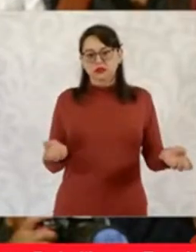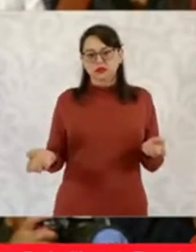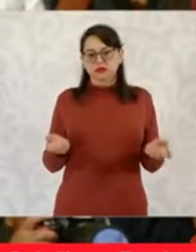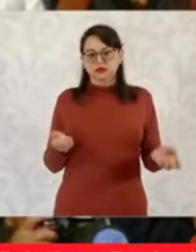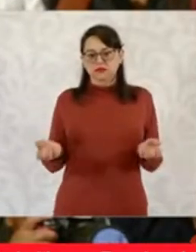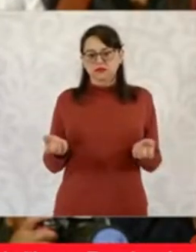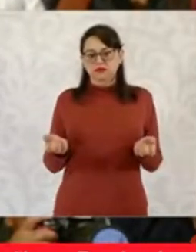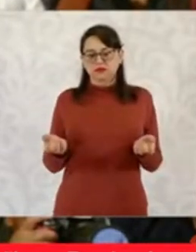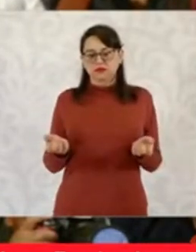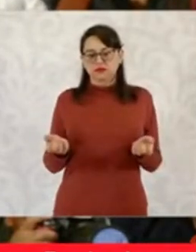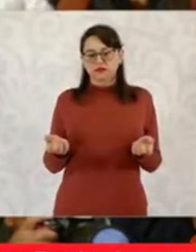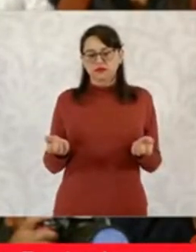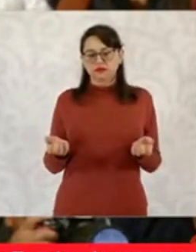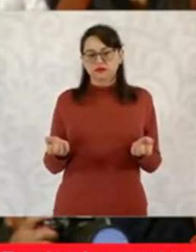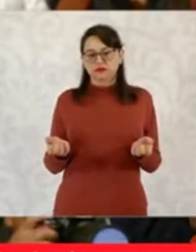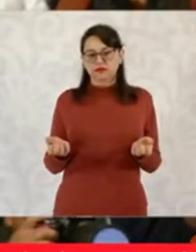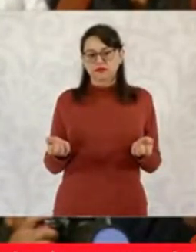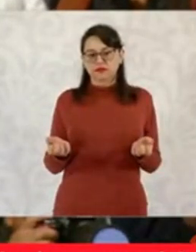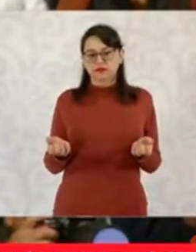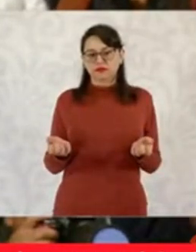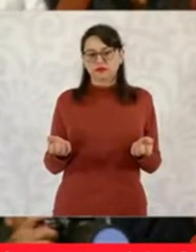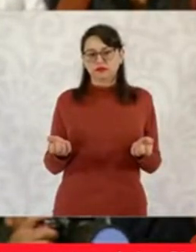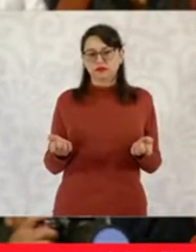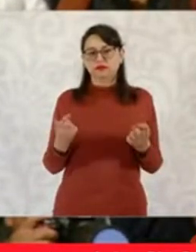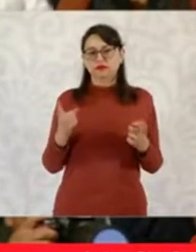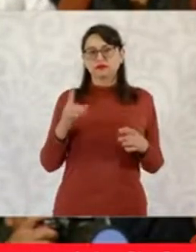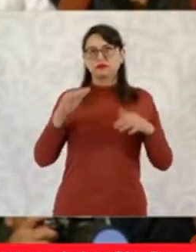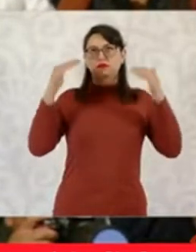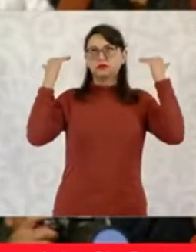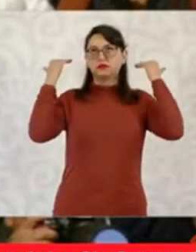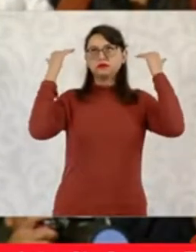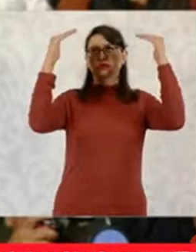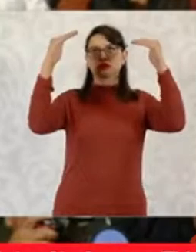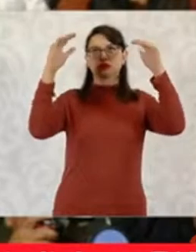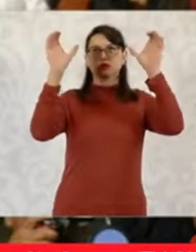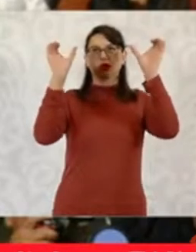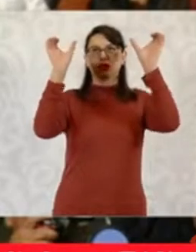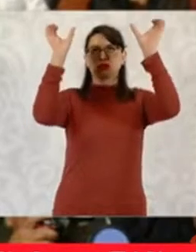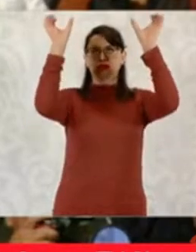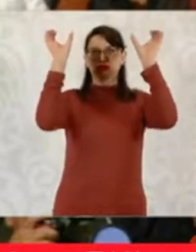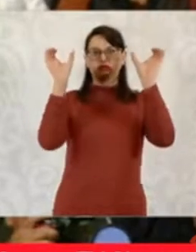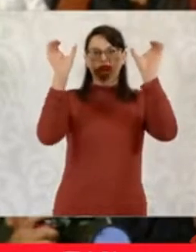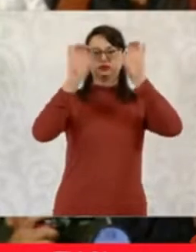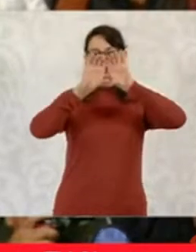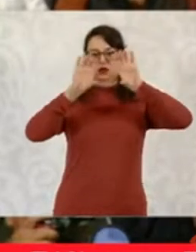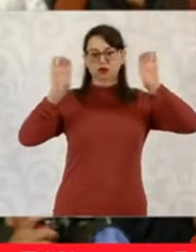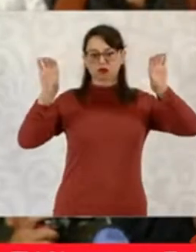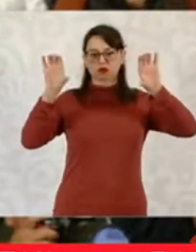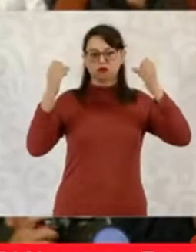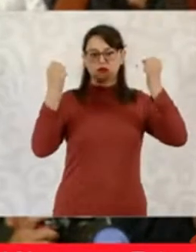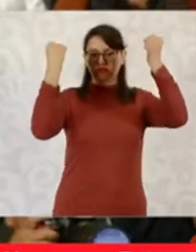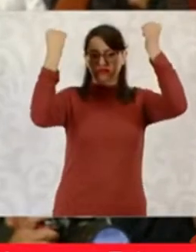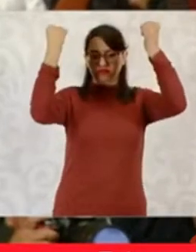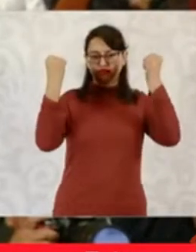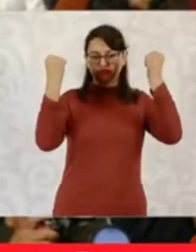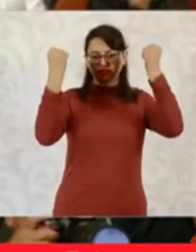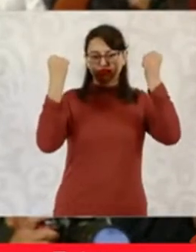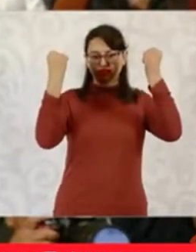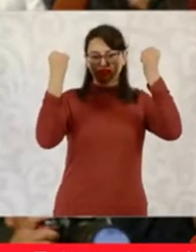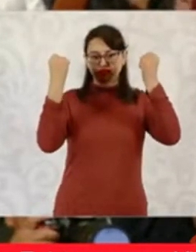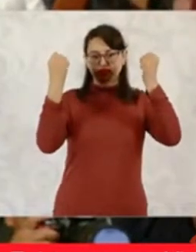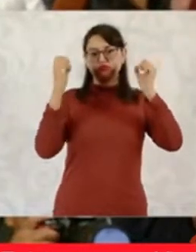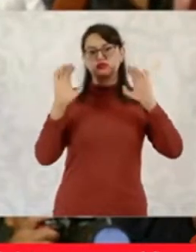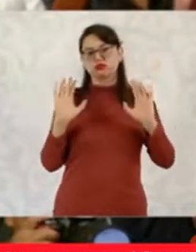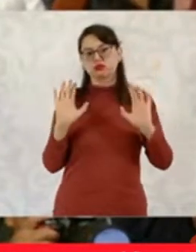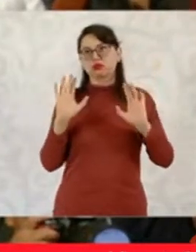Son tubos que están conectados con el techo. No sé si bueno, se supone que exactamente es el que soporta este tipo